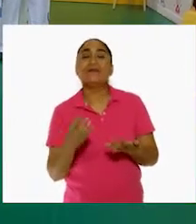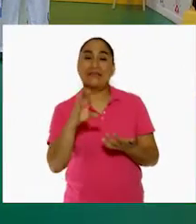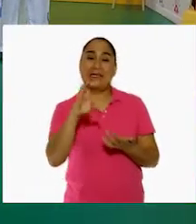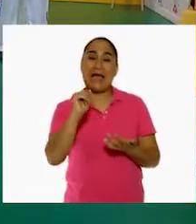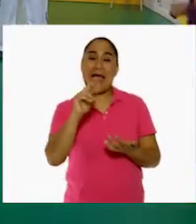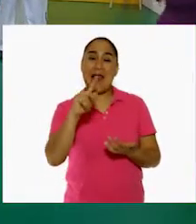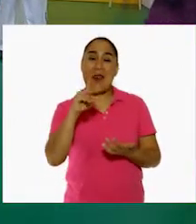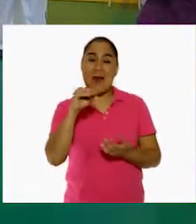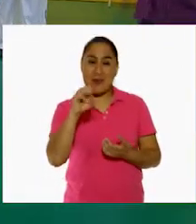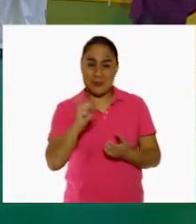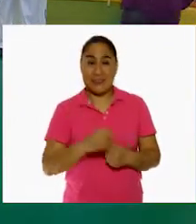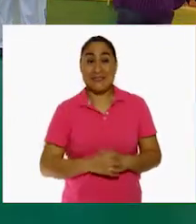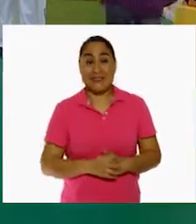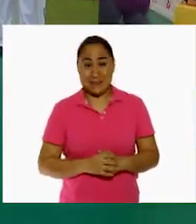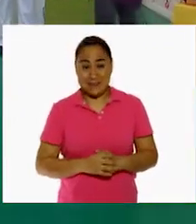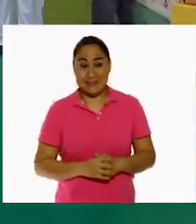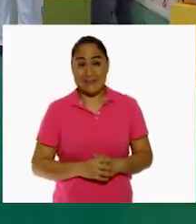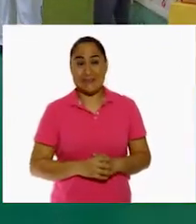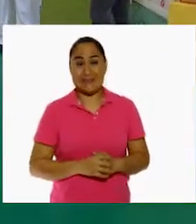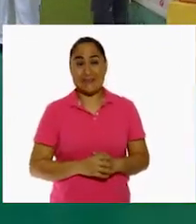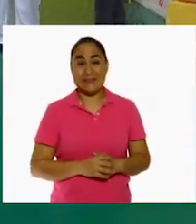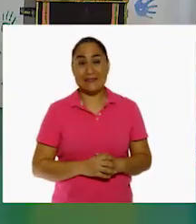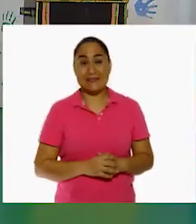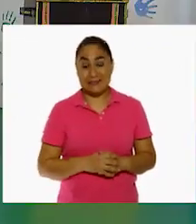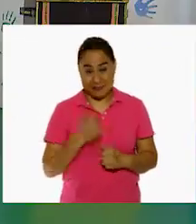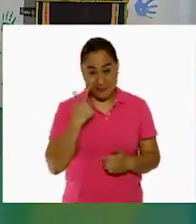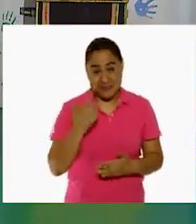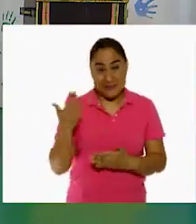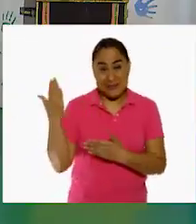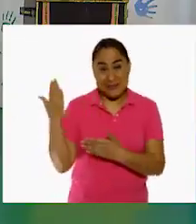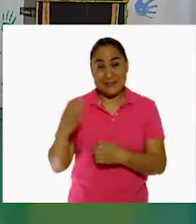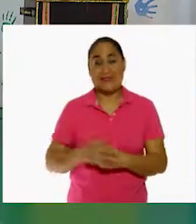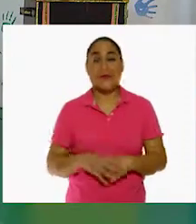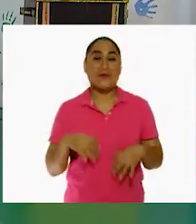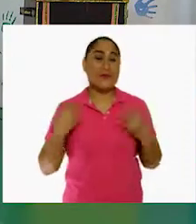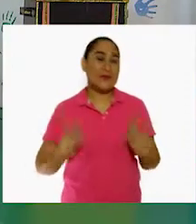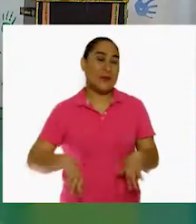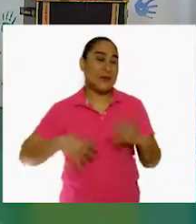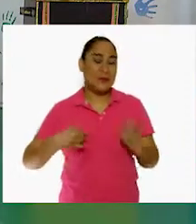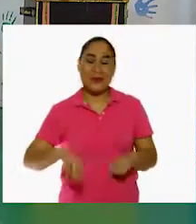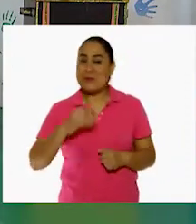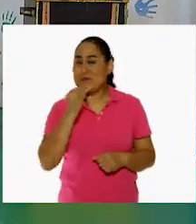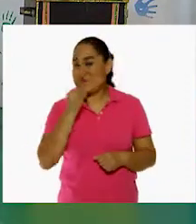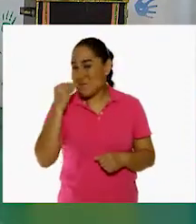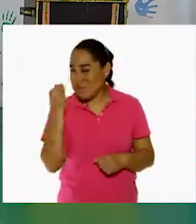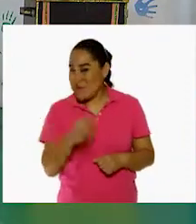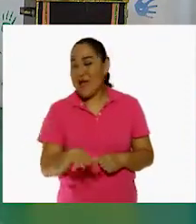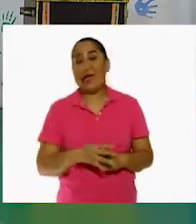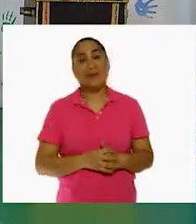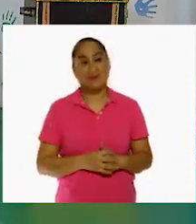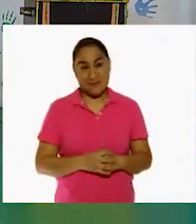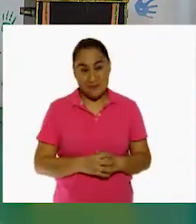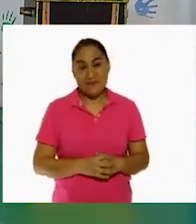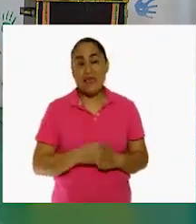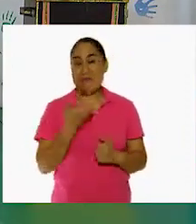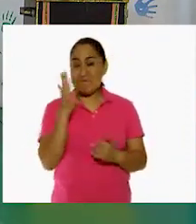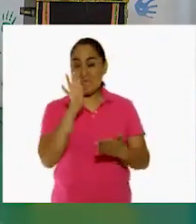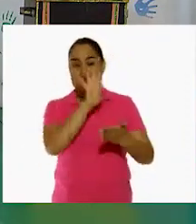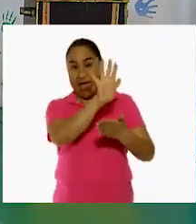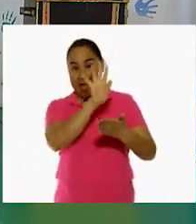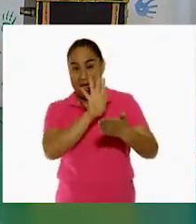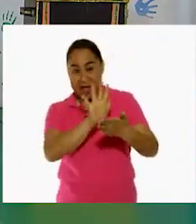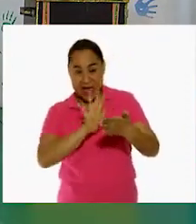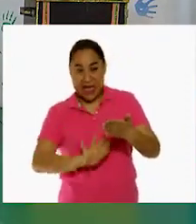¡Carlos! ¡Oh, ¡Carlos! Mano. ¡Ve nada más! ¡Ay, qué padre! ¡Qué padre son estas manos!